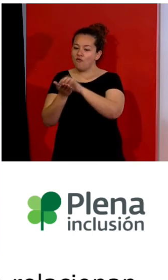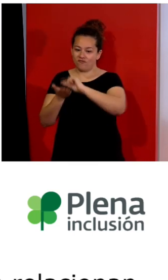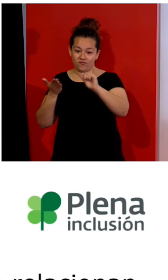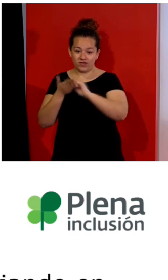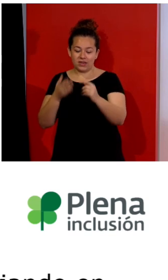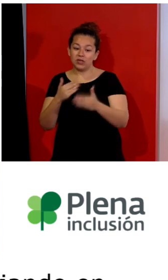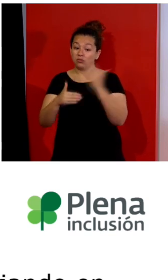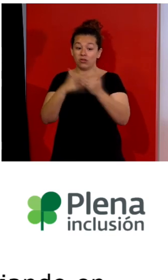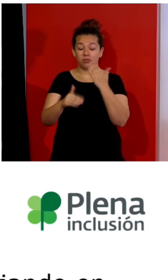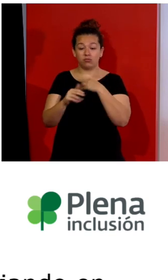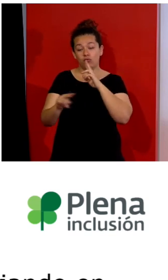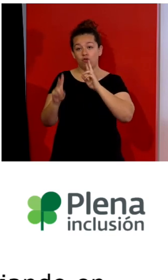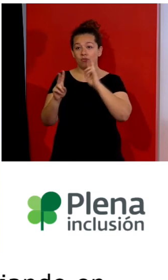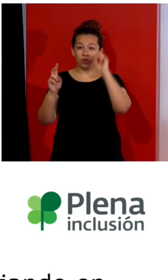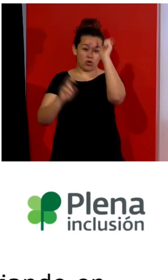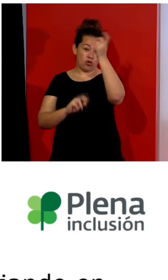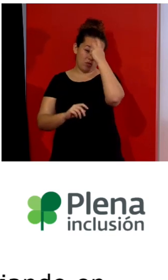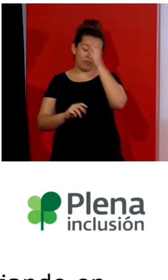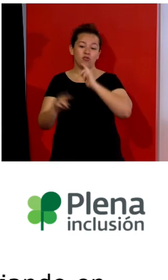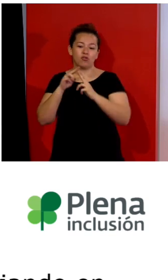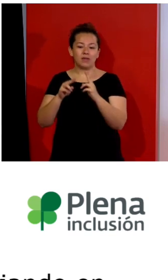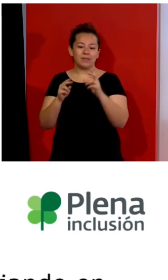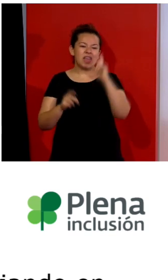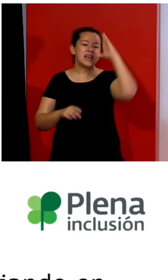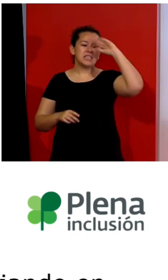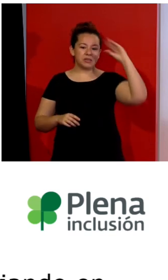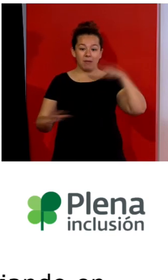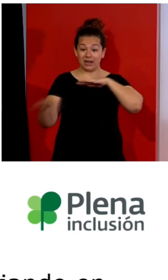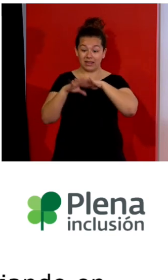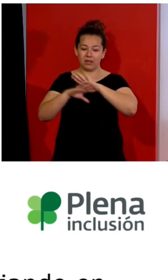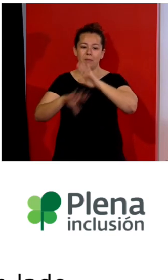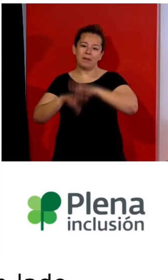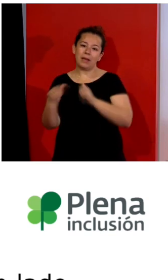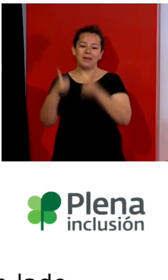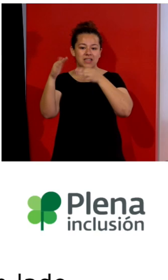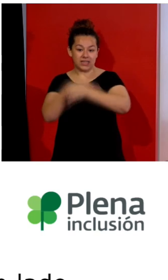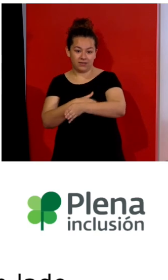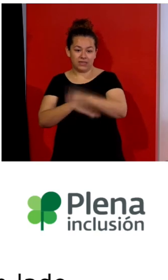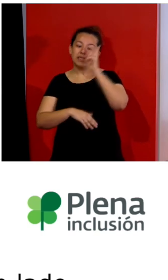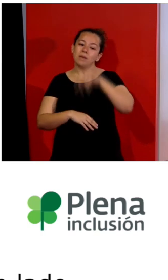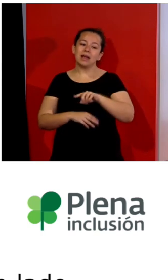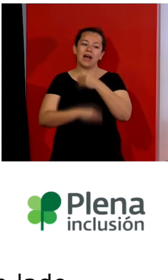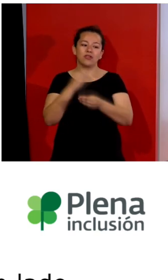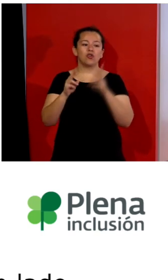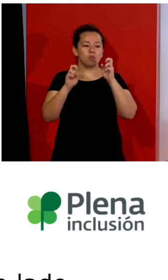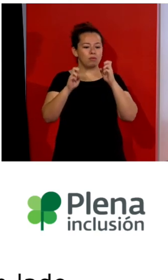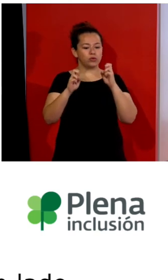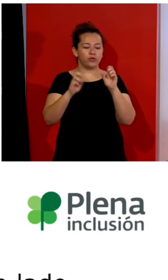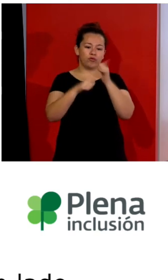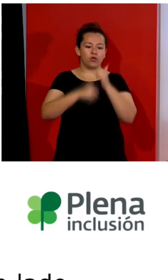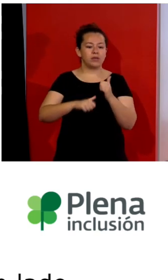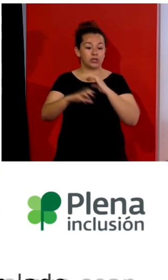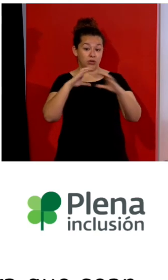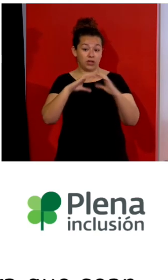concepto que llamamos Smart Red para que sean más accesibles. Por otro lado, desarrollando nuevos canales de comunicación como